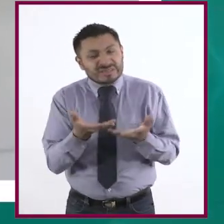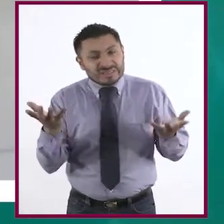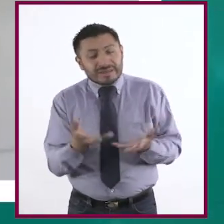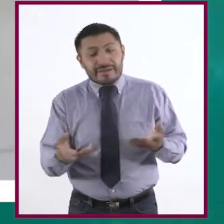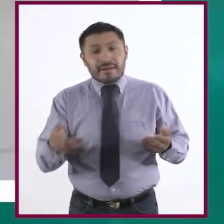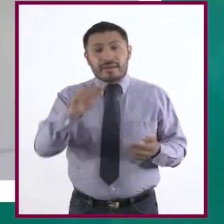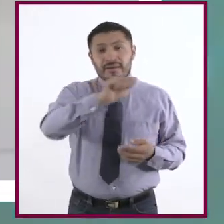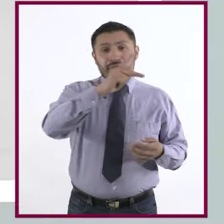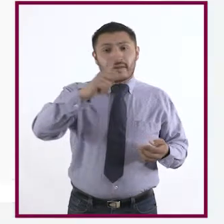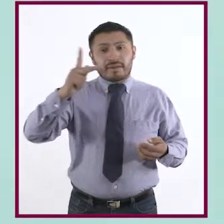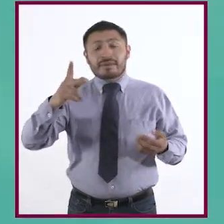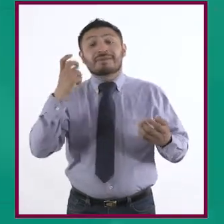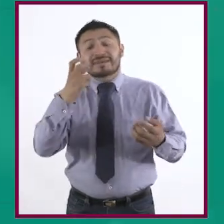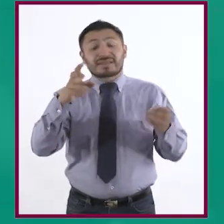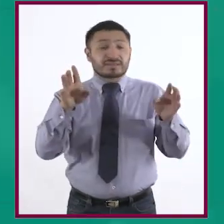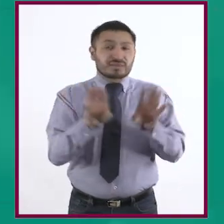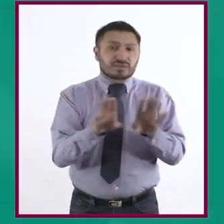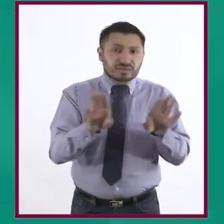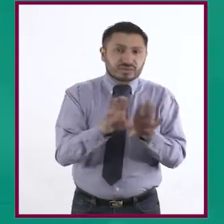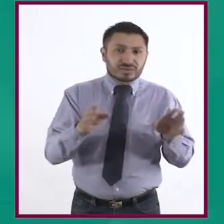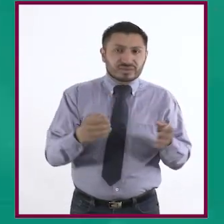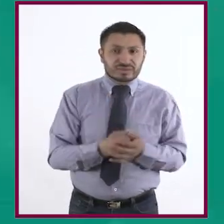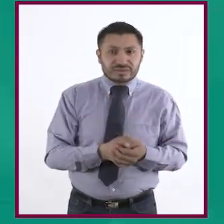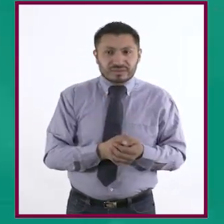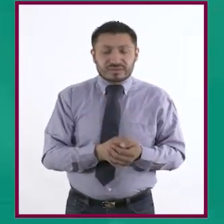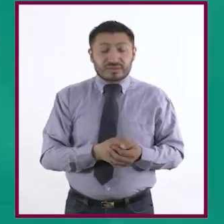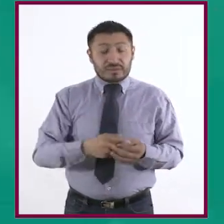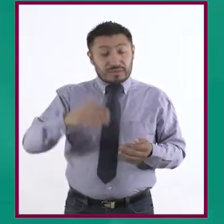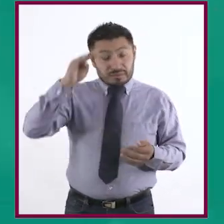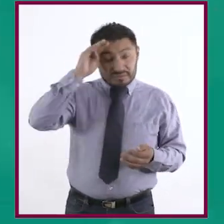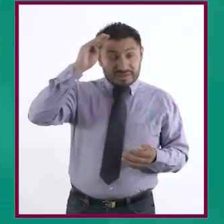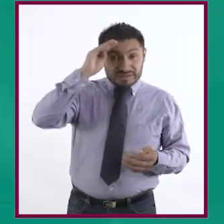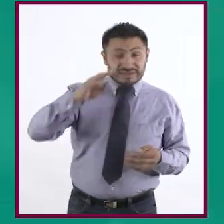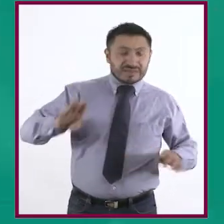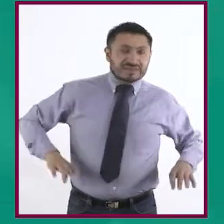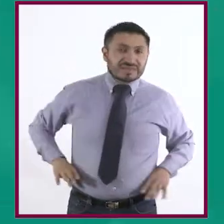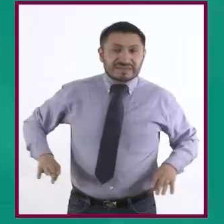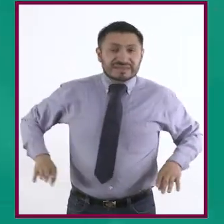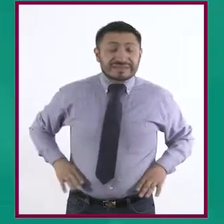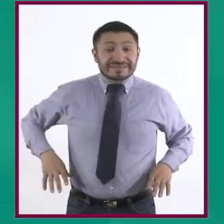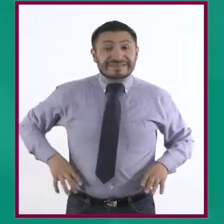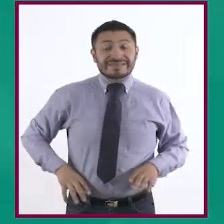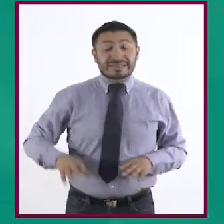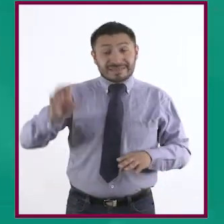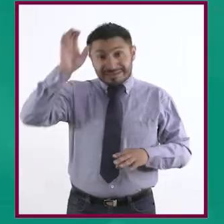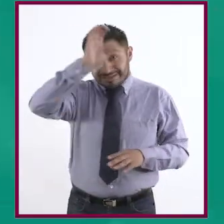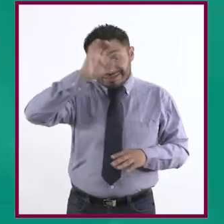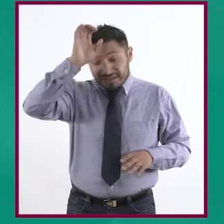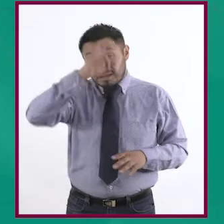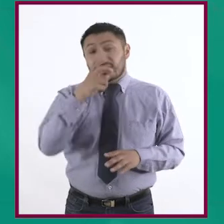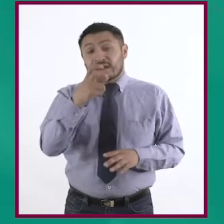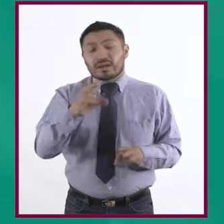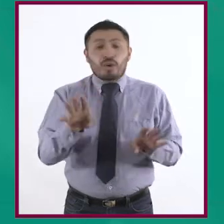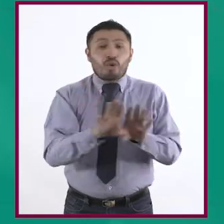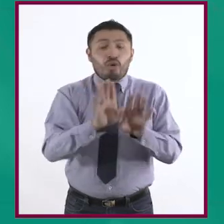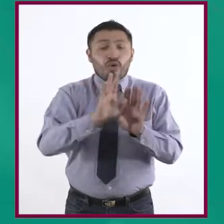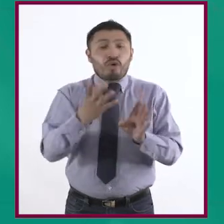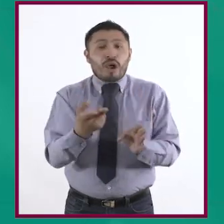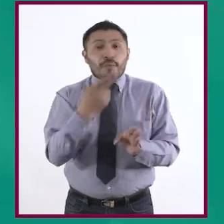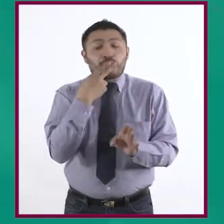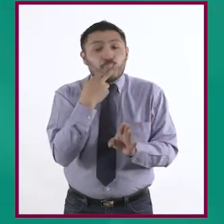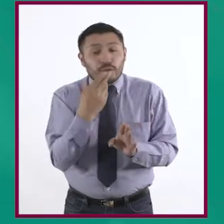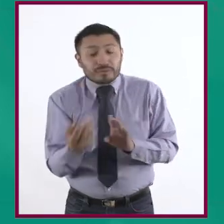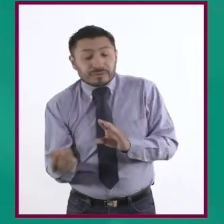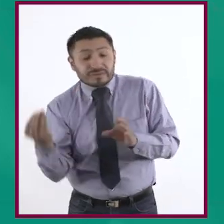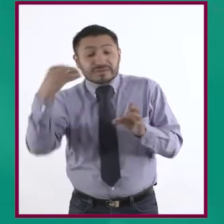de pensar únicamente en los aspectos científicos, es cómo estos aspectos científicos van a afectar